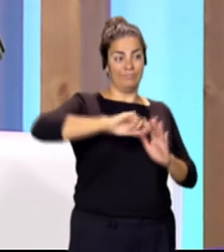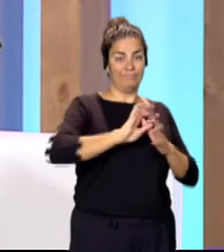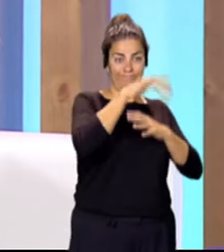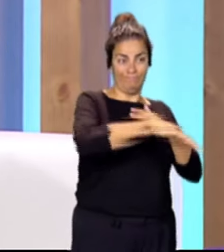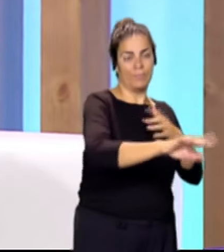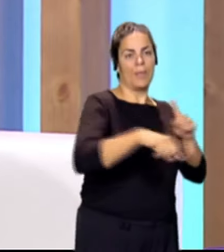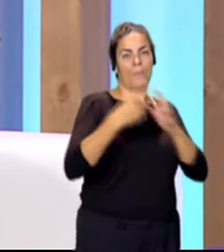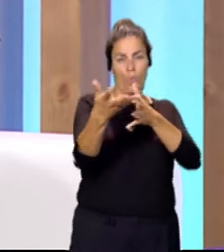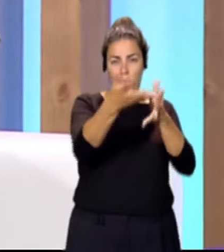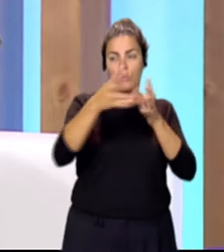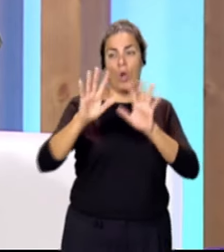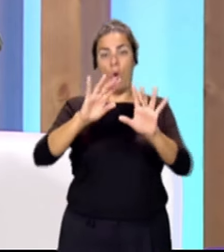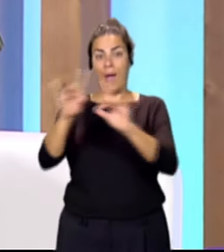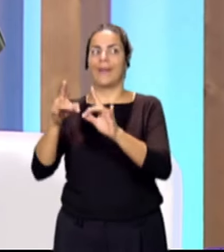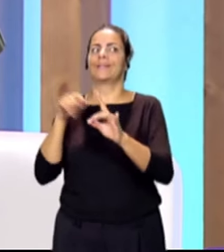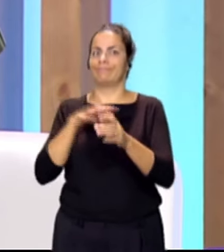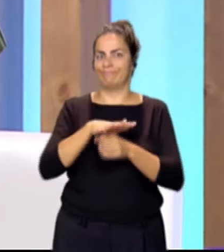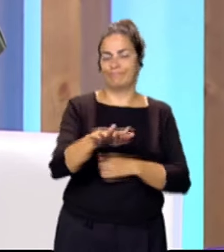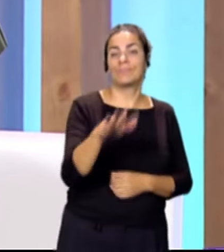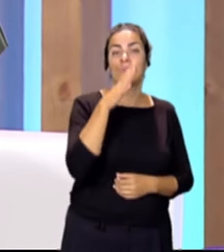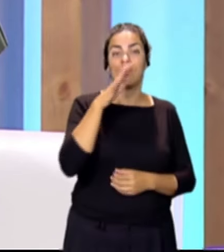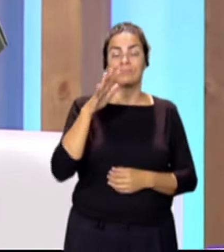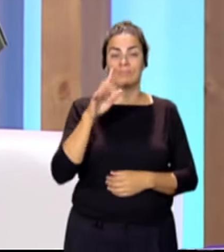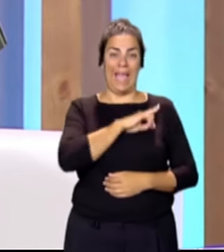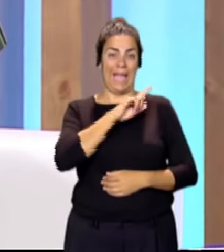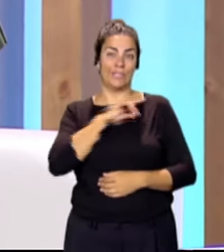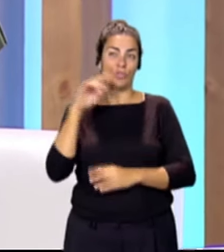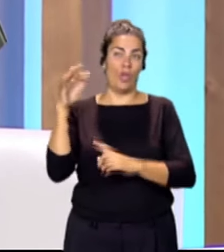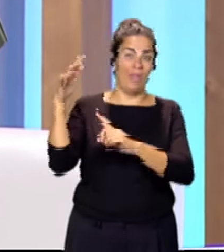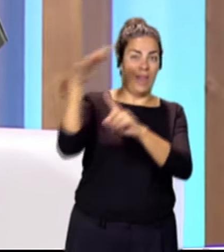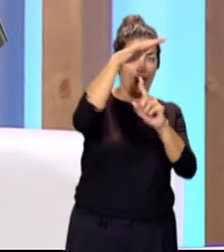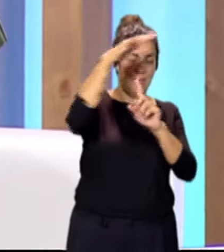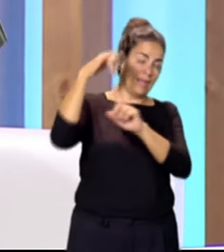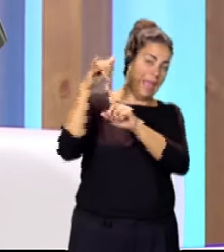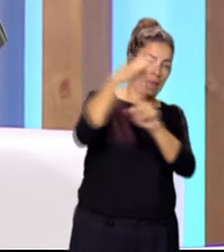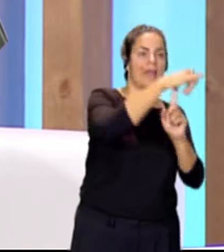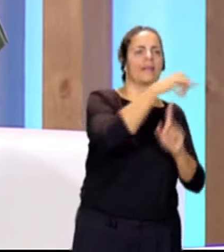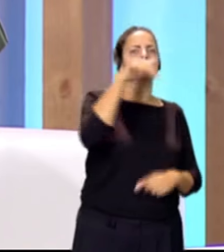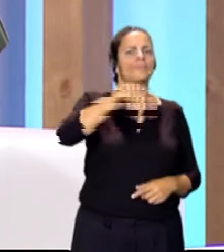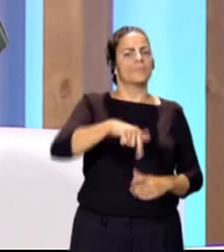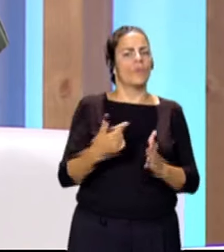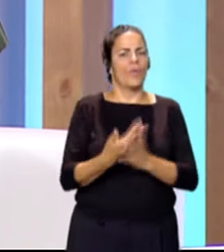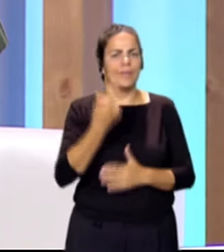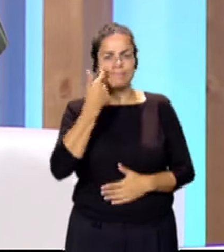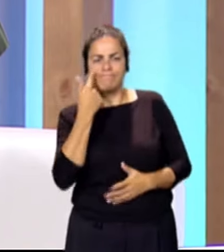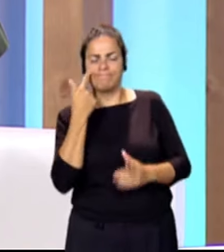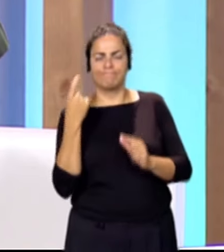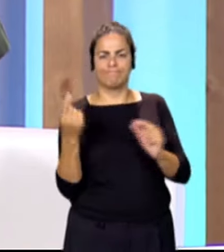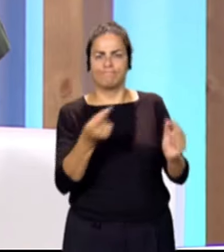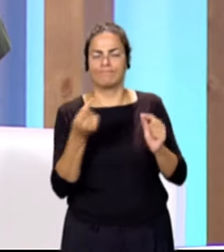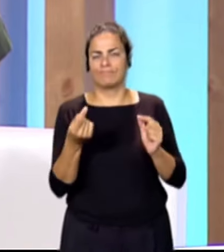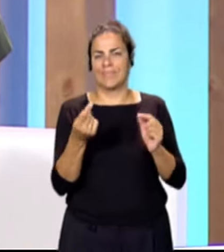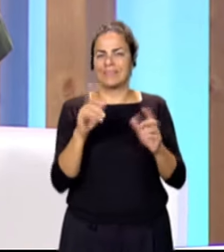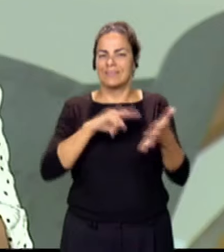mucho que ver el ejército del aire pone estos días sobre la mesa posibles técnicas para evitar el desgaste de